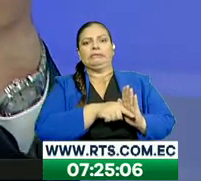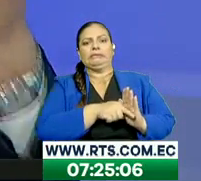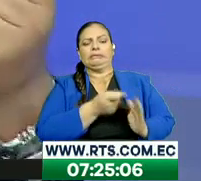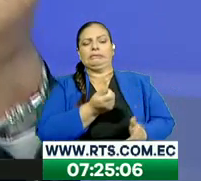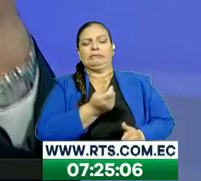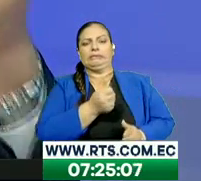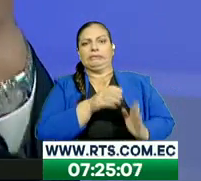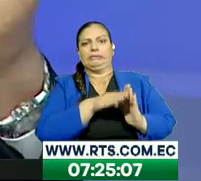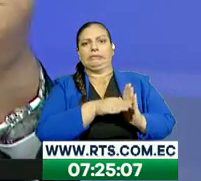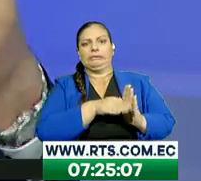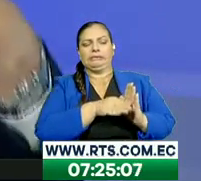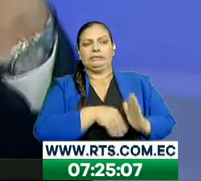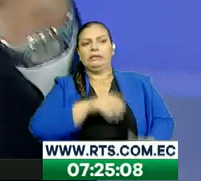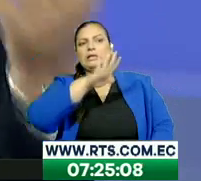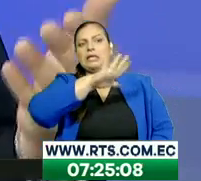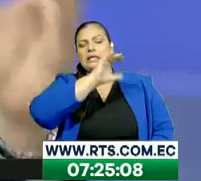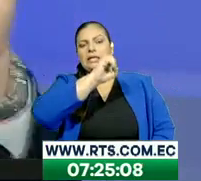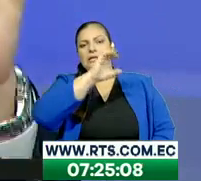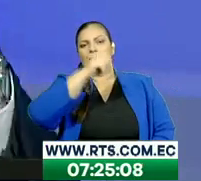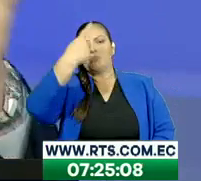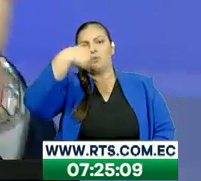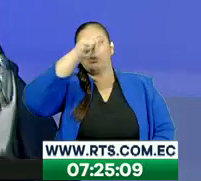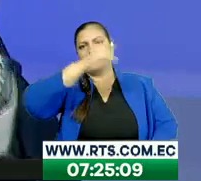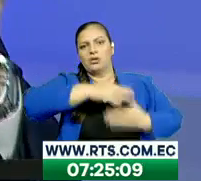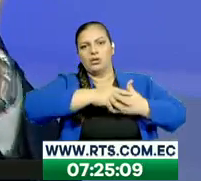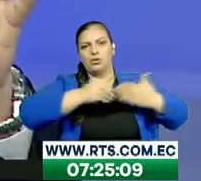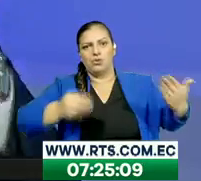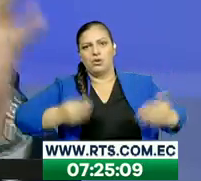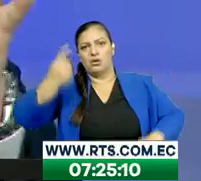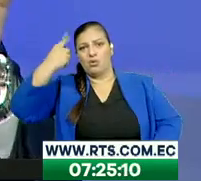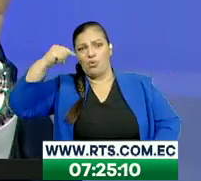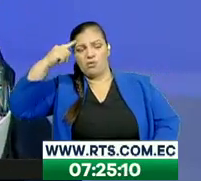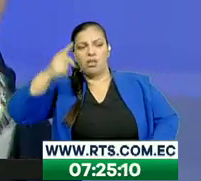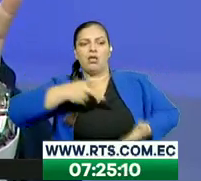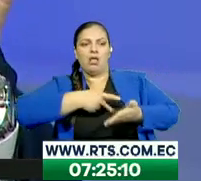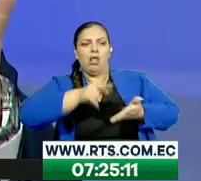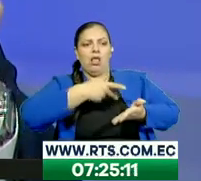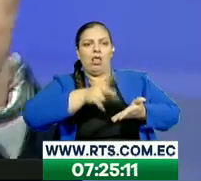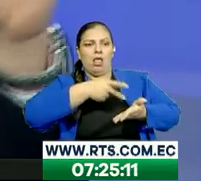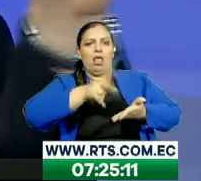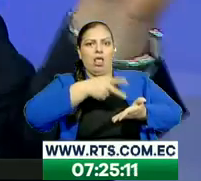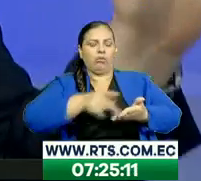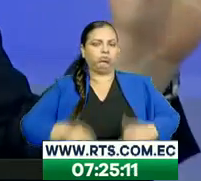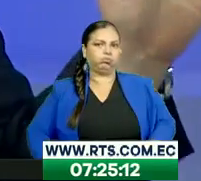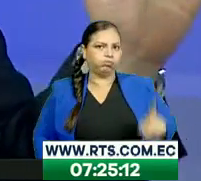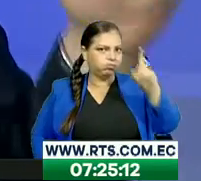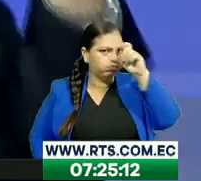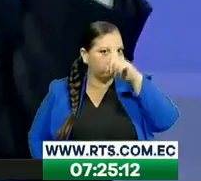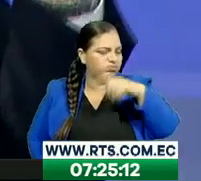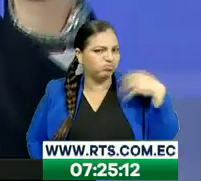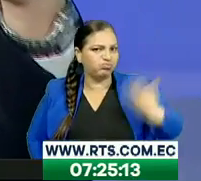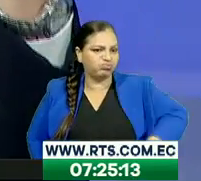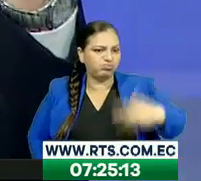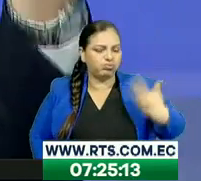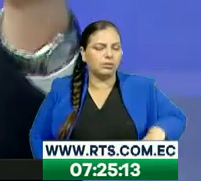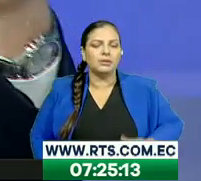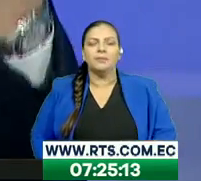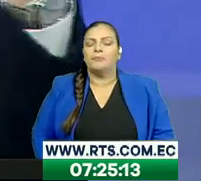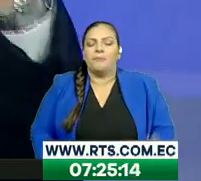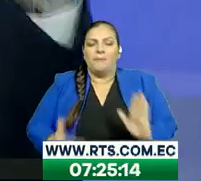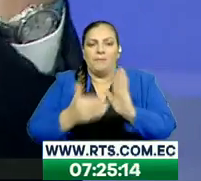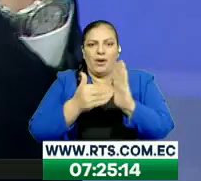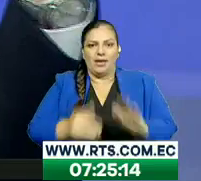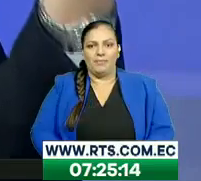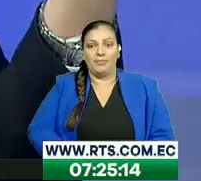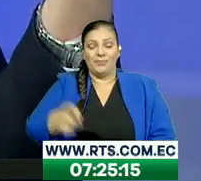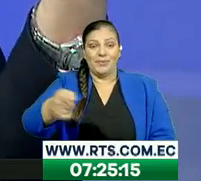nacional 500 millones de dólares del presupuesto. Eso es un tema que hay que revisar, es gravísimo, porque nosotros comenzamos a comparar, por ejemplo, si una